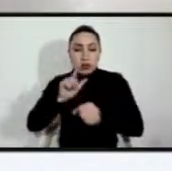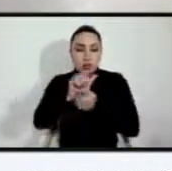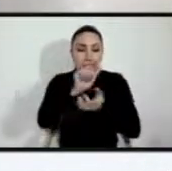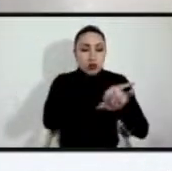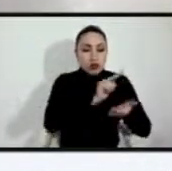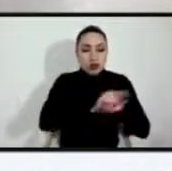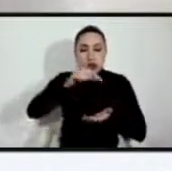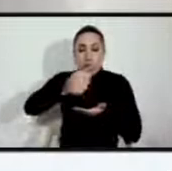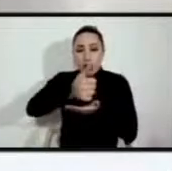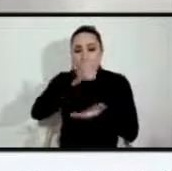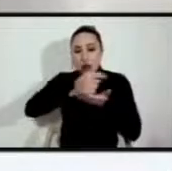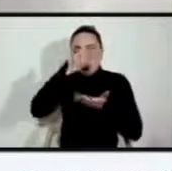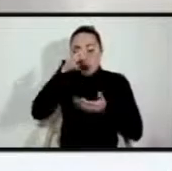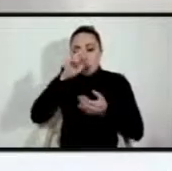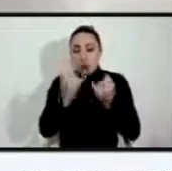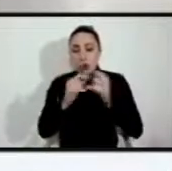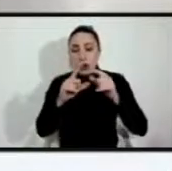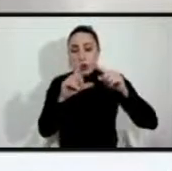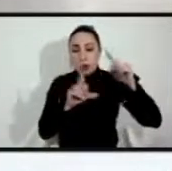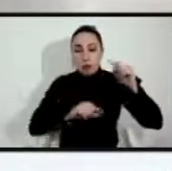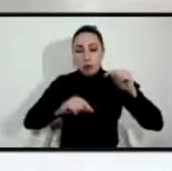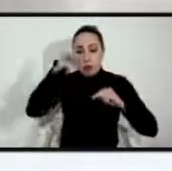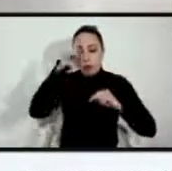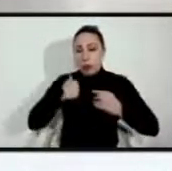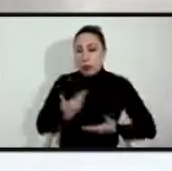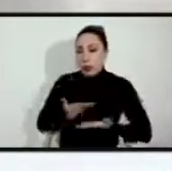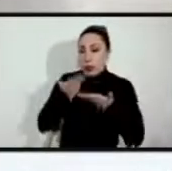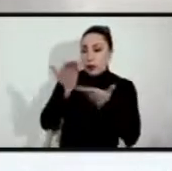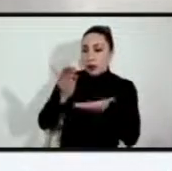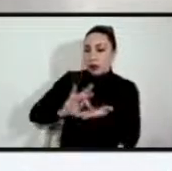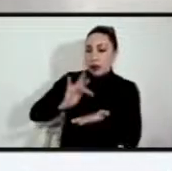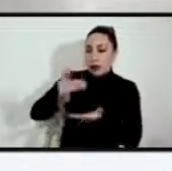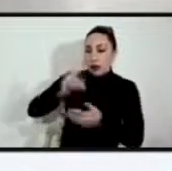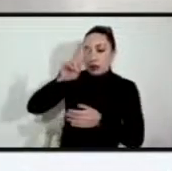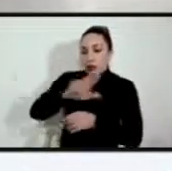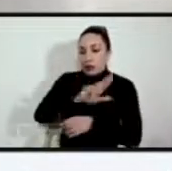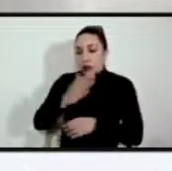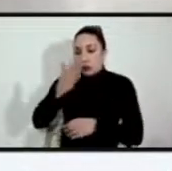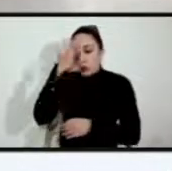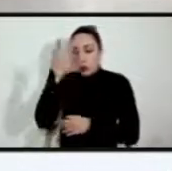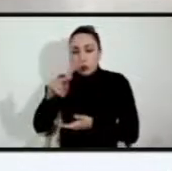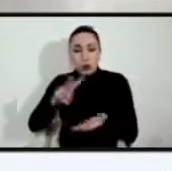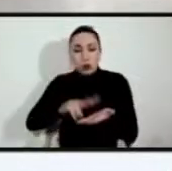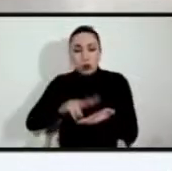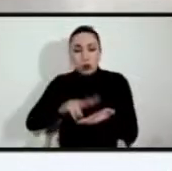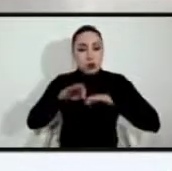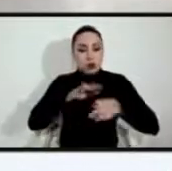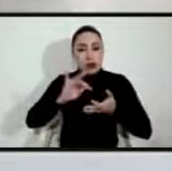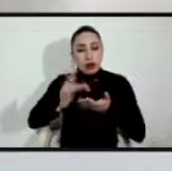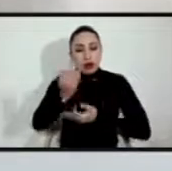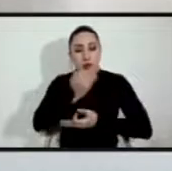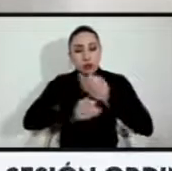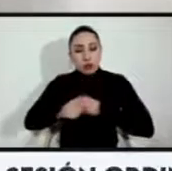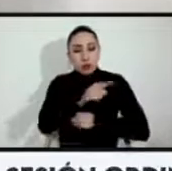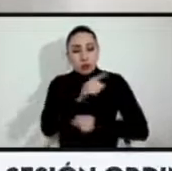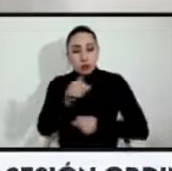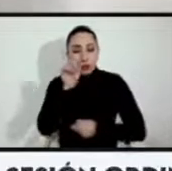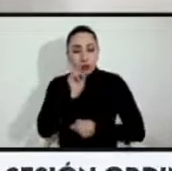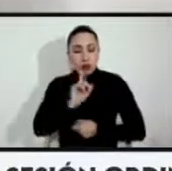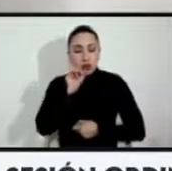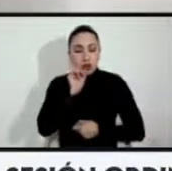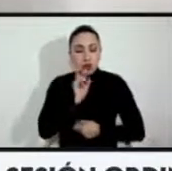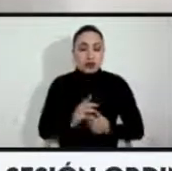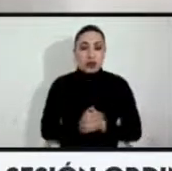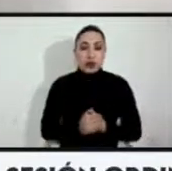país. Reciban mi agradecimiento y reconocimiento. A todas ustedes, muchas gracias. Acerca de la